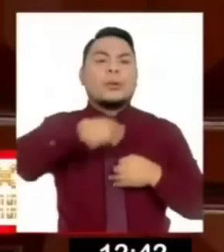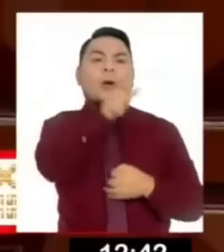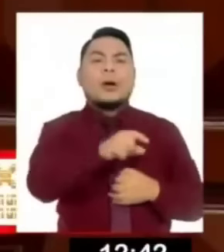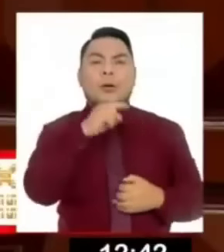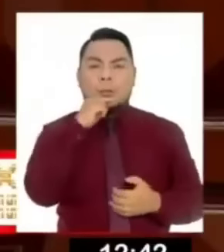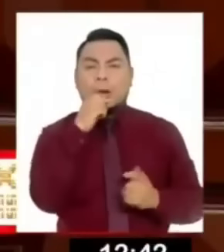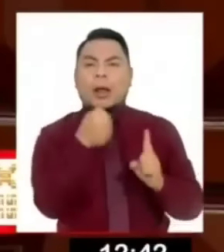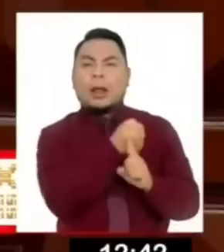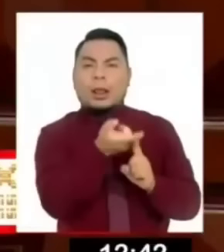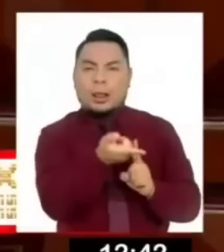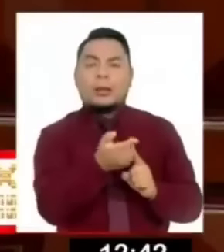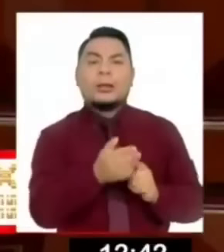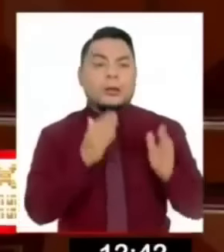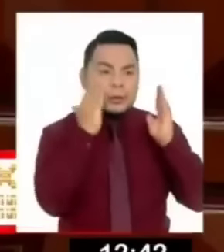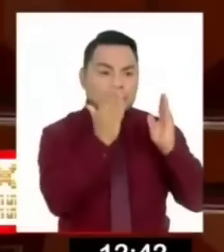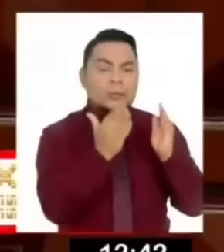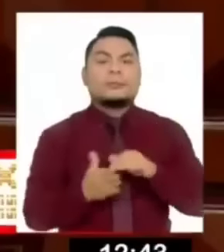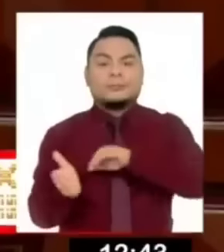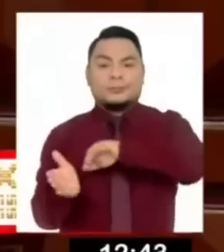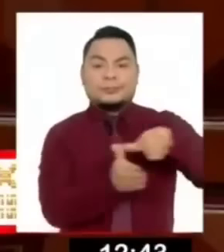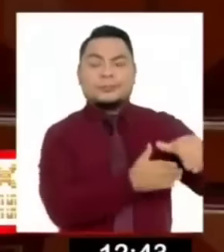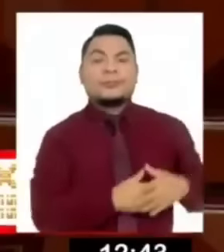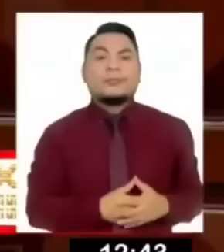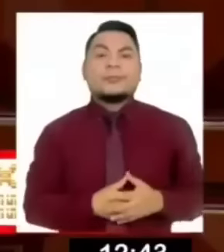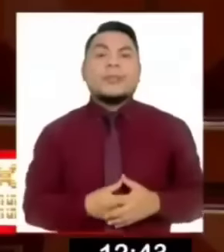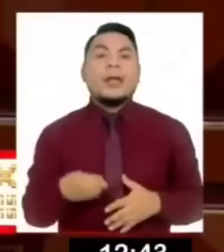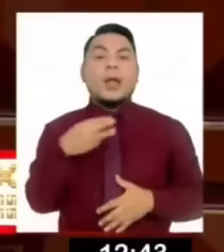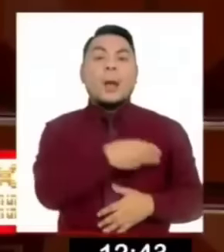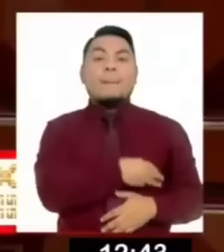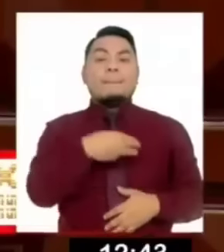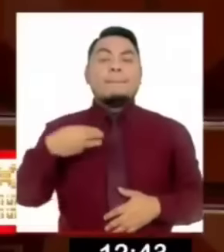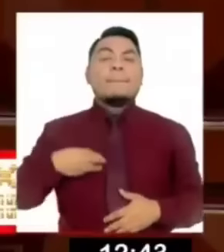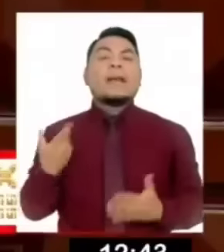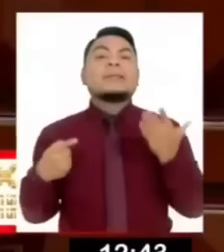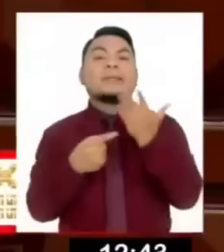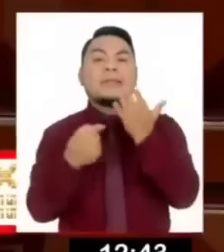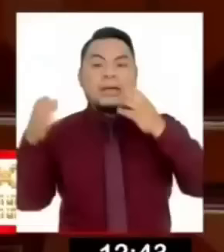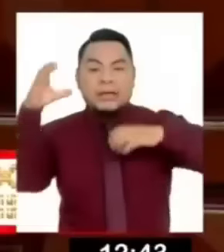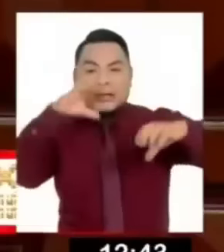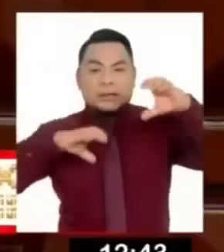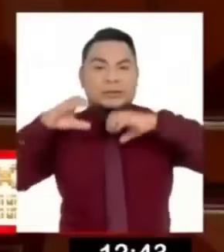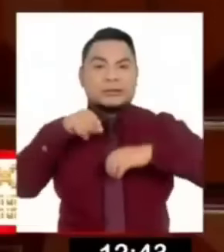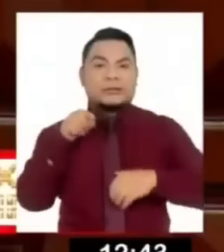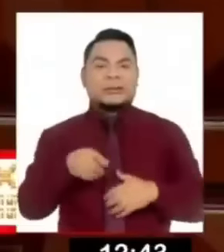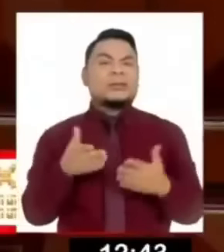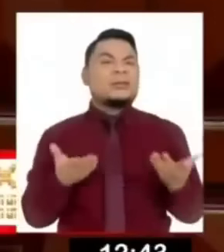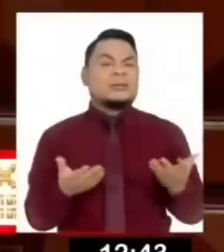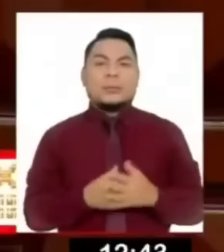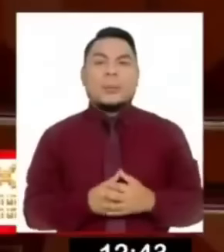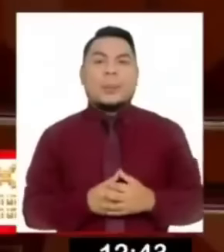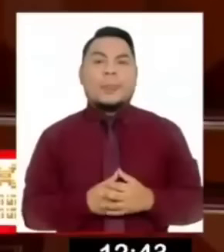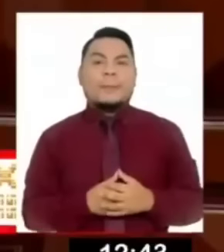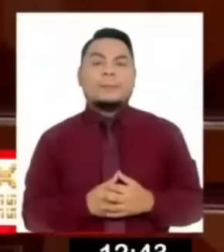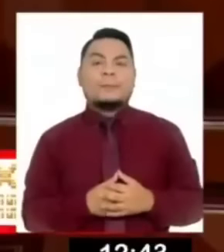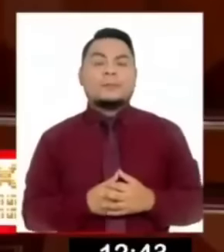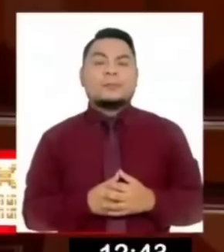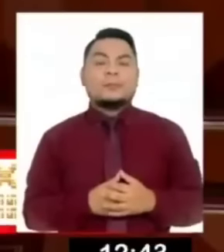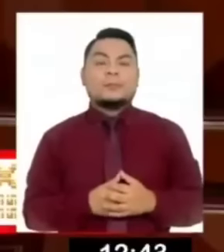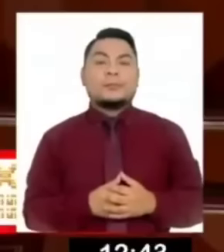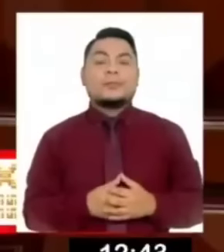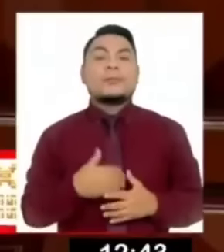víctimas. Ministerio de Ciencia y Tecnología y la carrera del investigador científico.